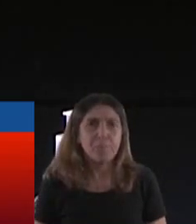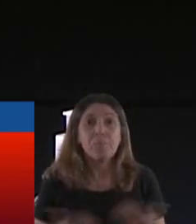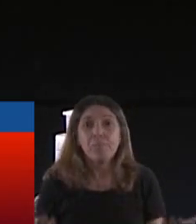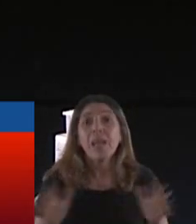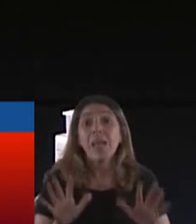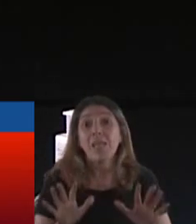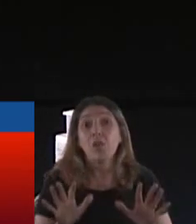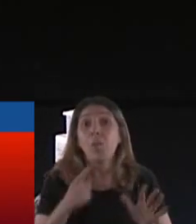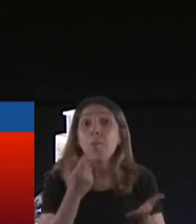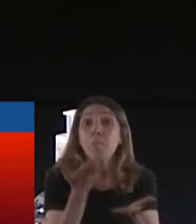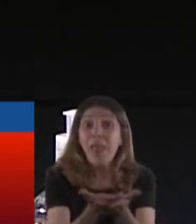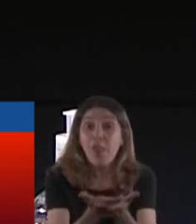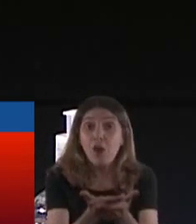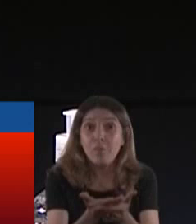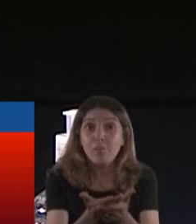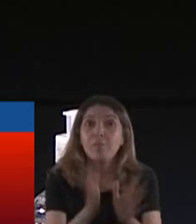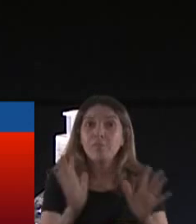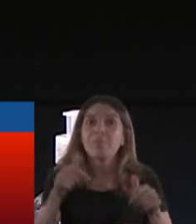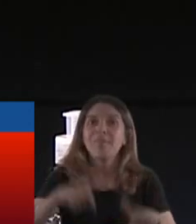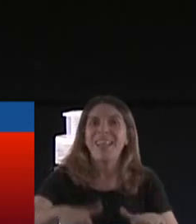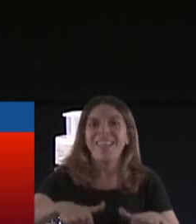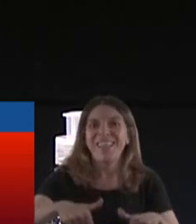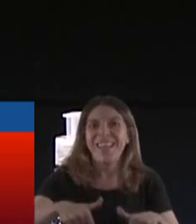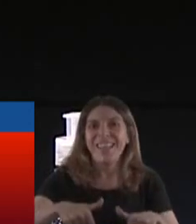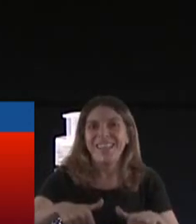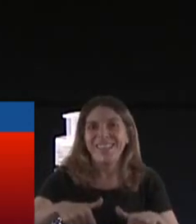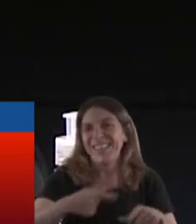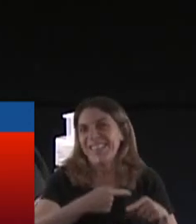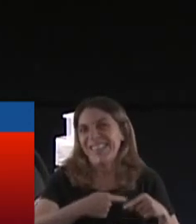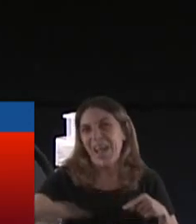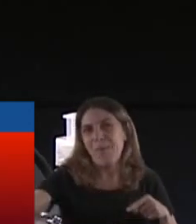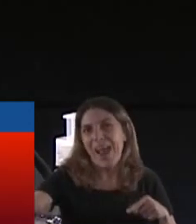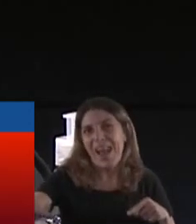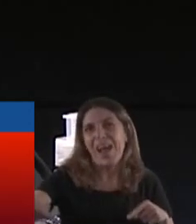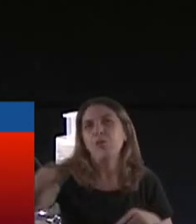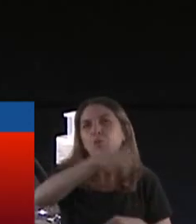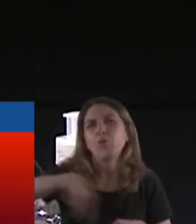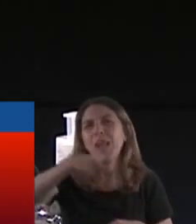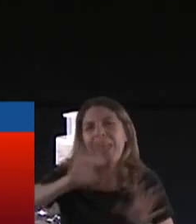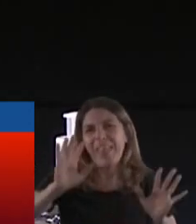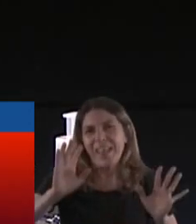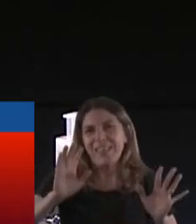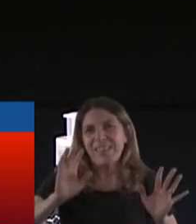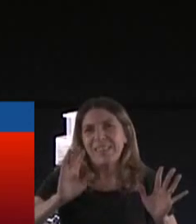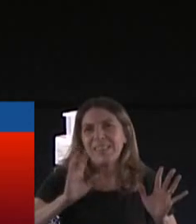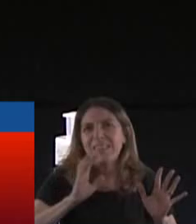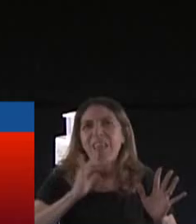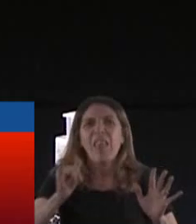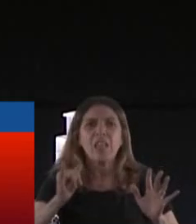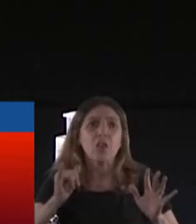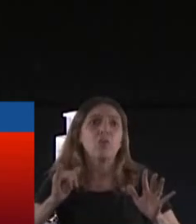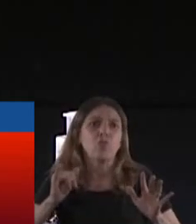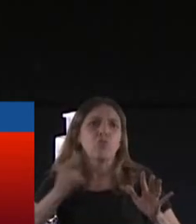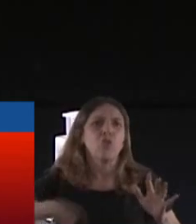Así que les pido que en esta semana donde ustedes dicen que mueven el